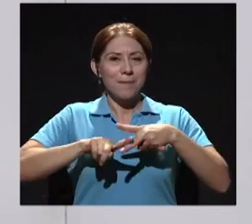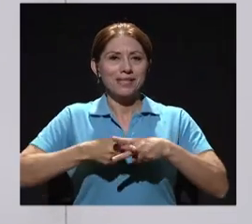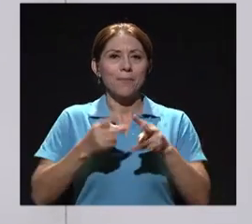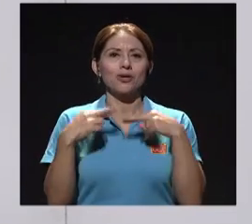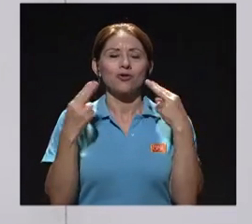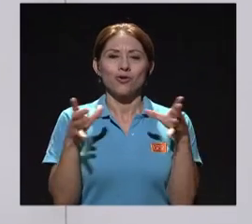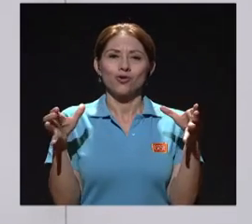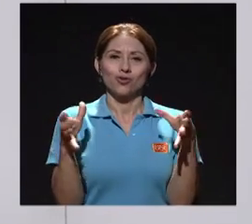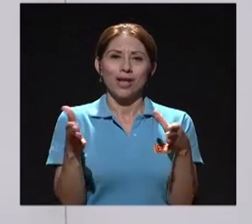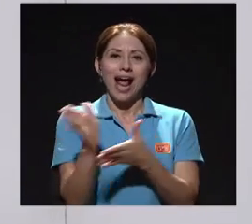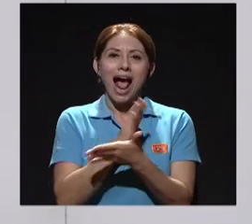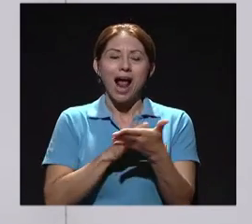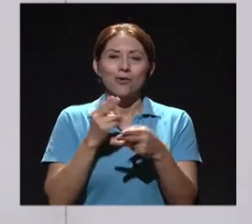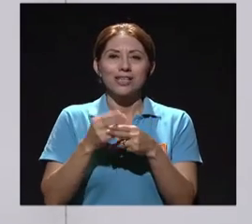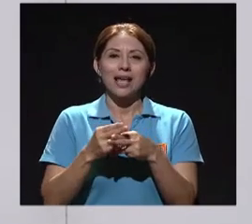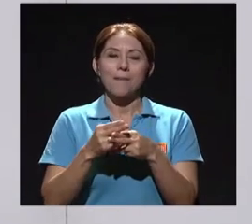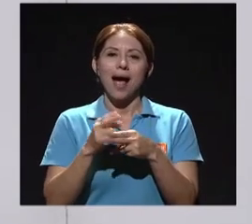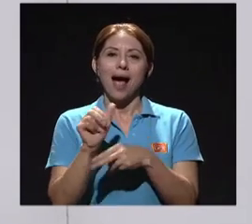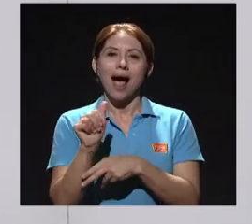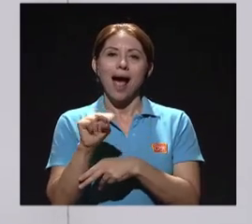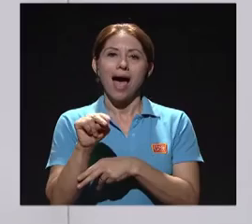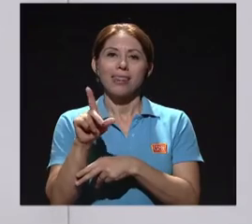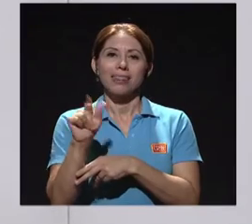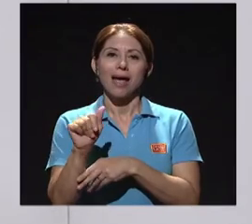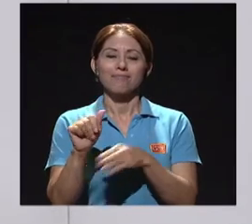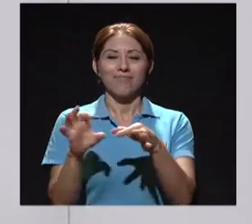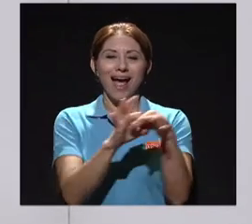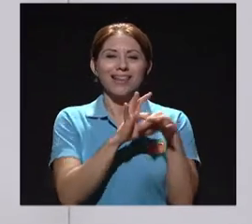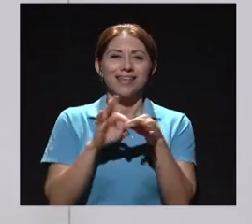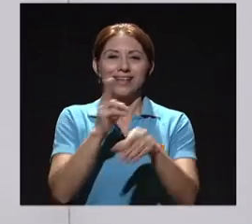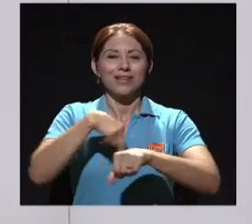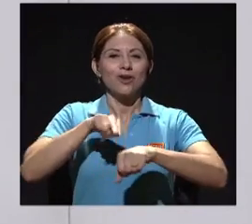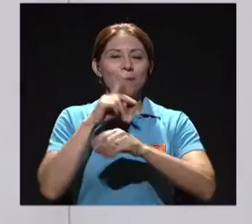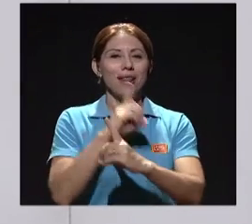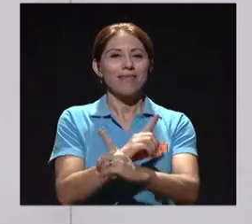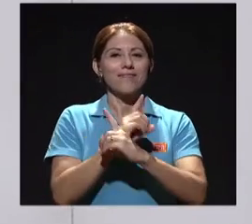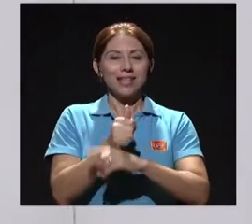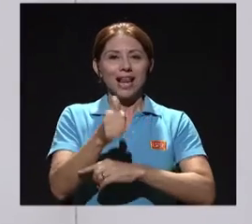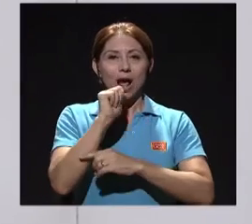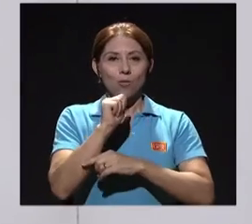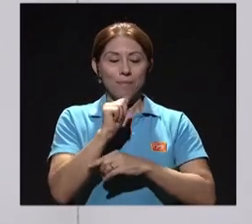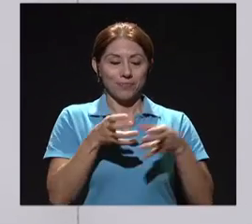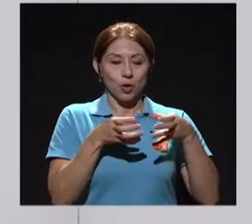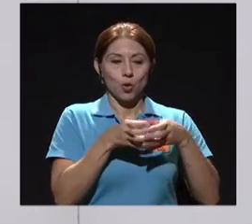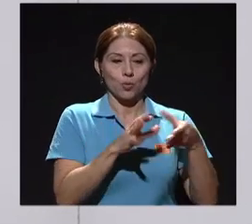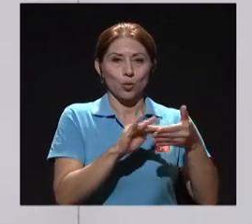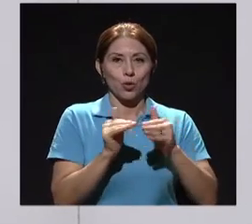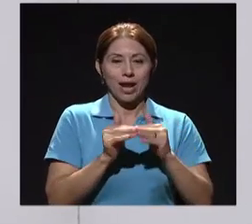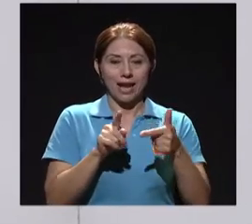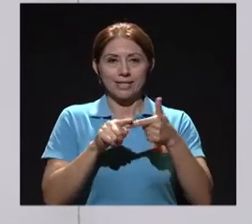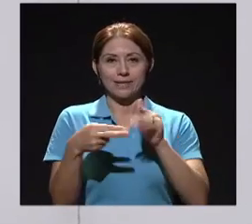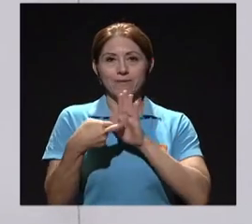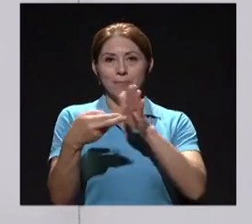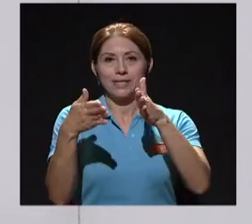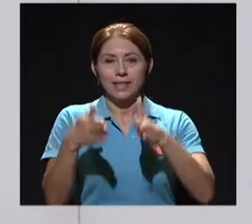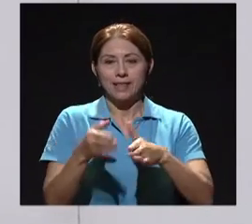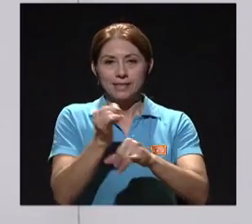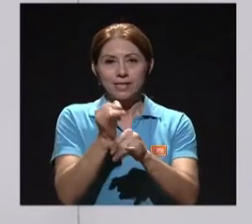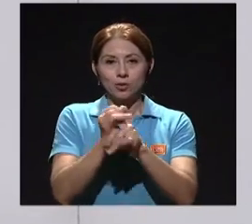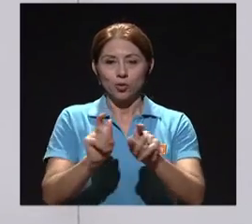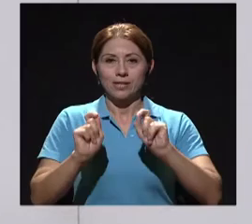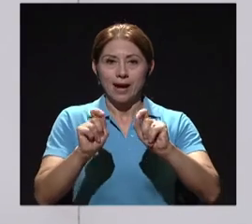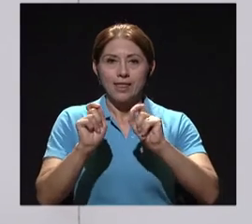anda alianza nacional para la defensa del agua que agrupa a productos comunales a representantes de instituciones académicas a